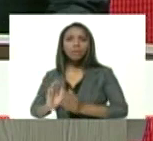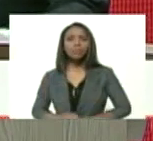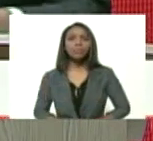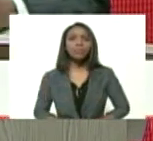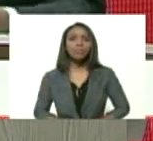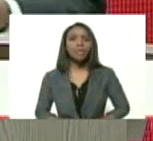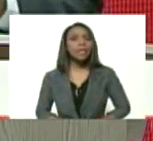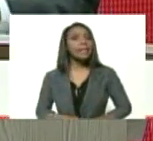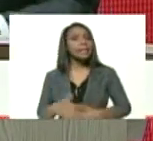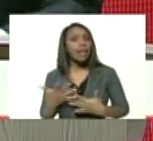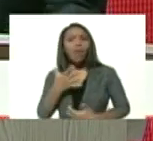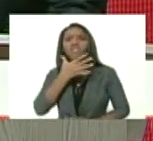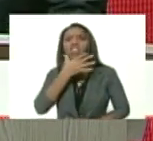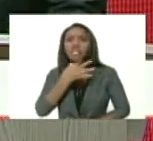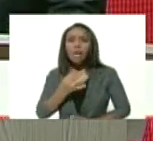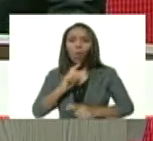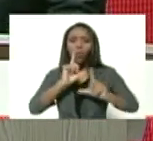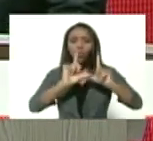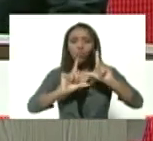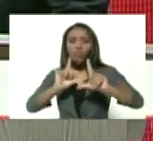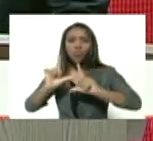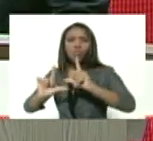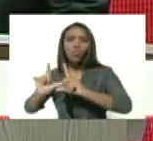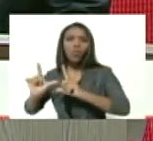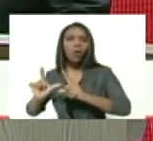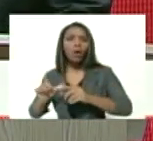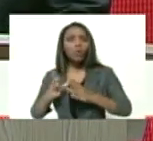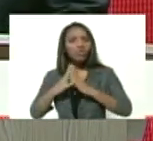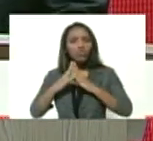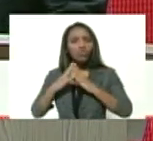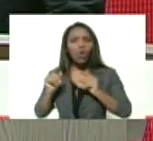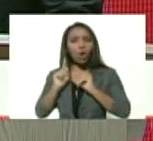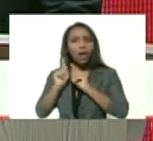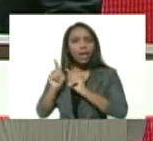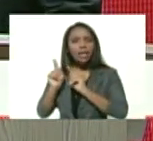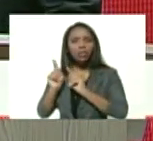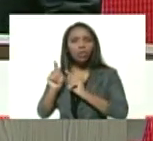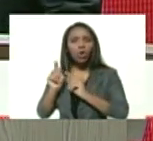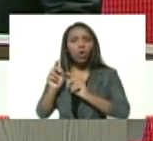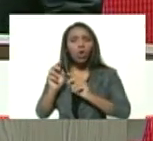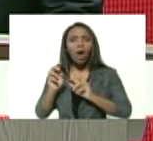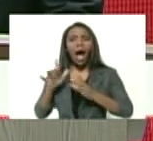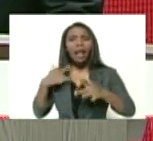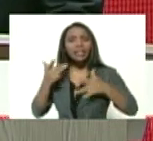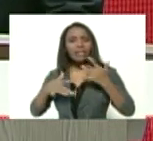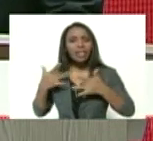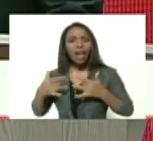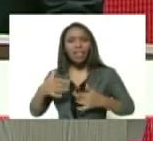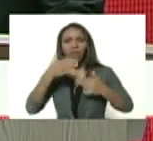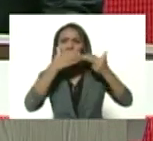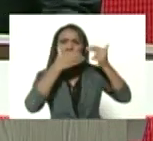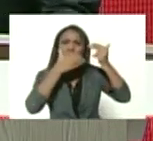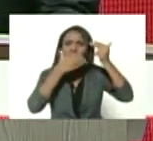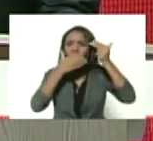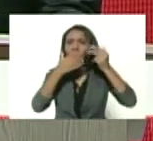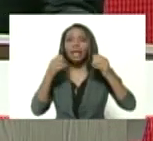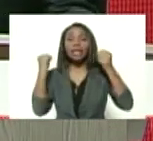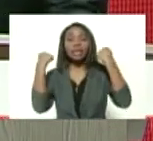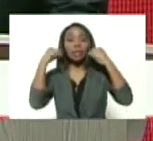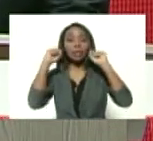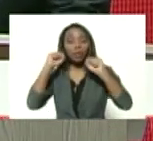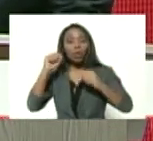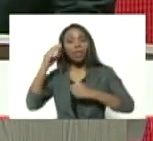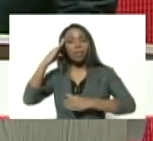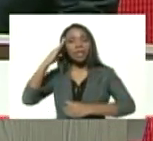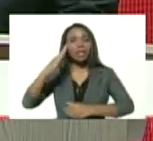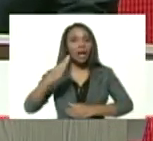de facilidad logística para todos esos eventos terroristas y de entrenamiento de